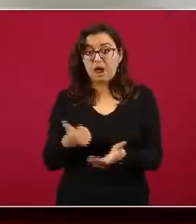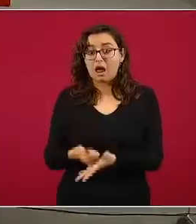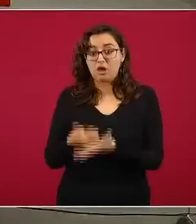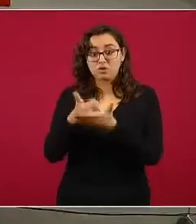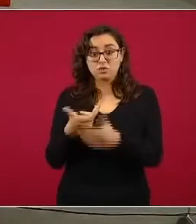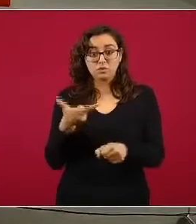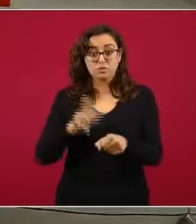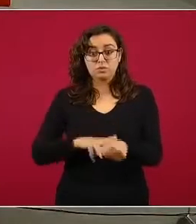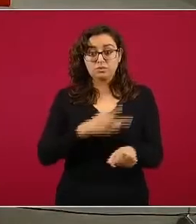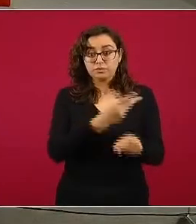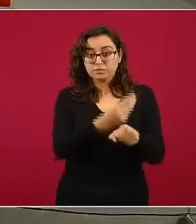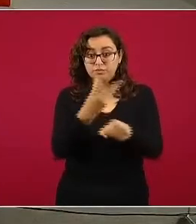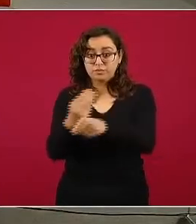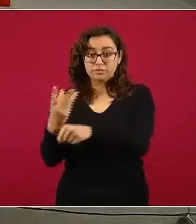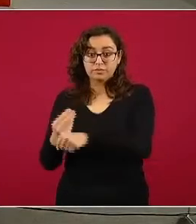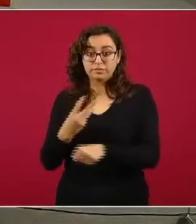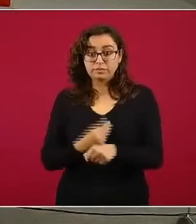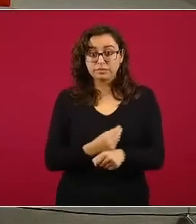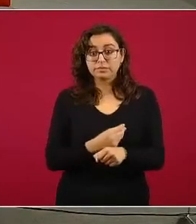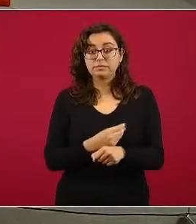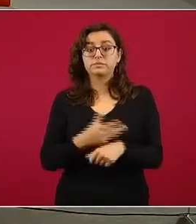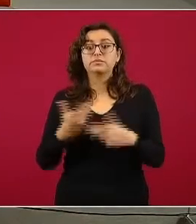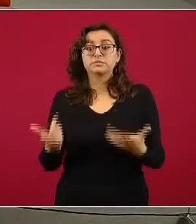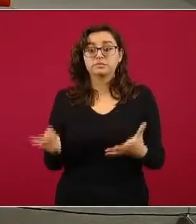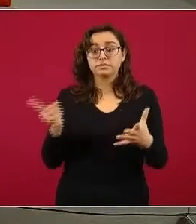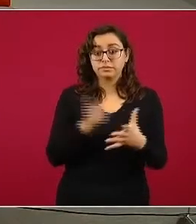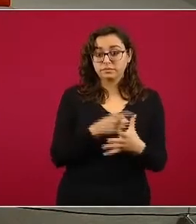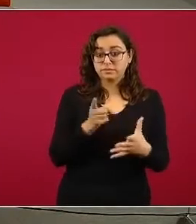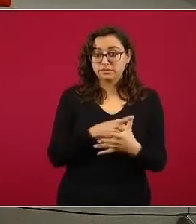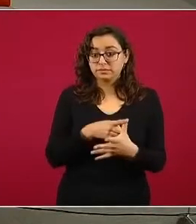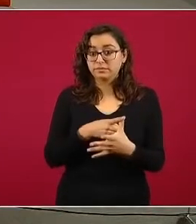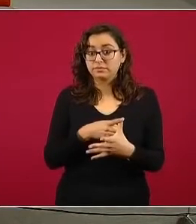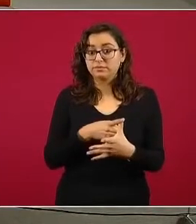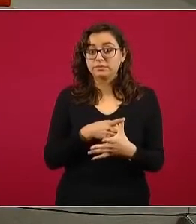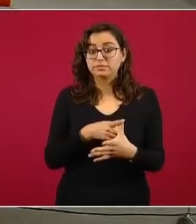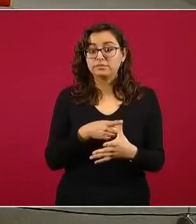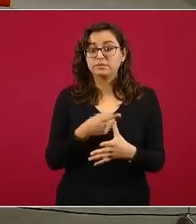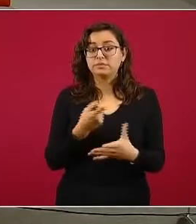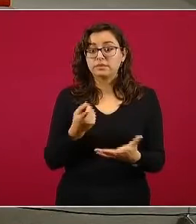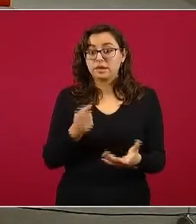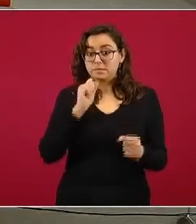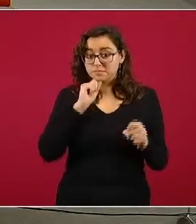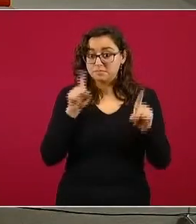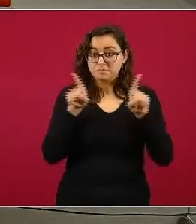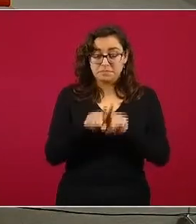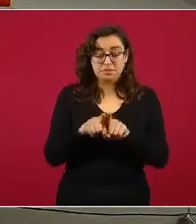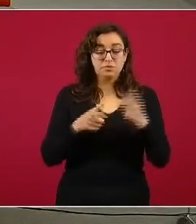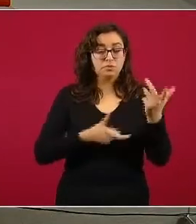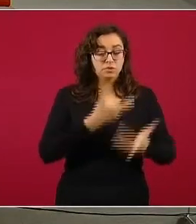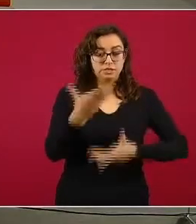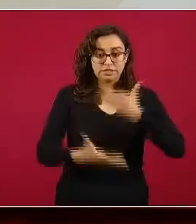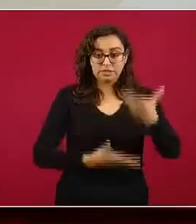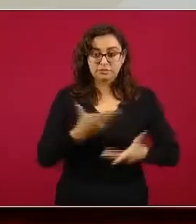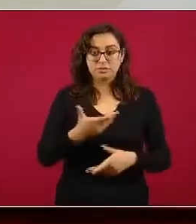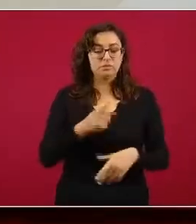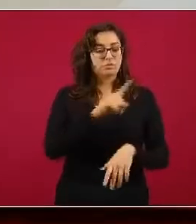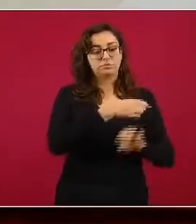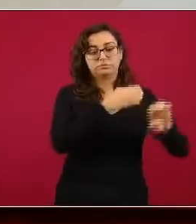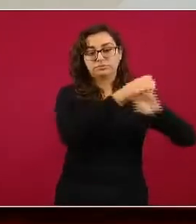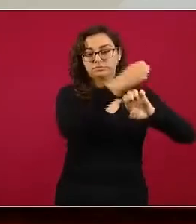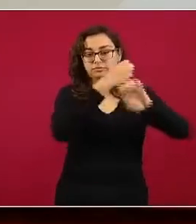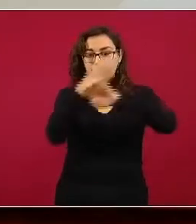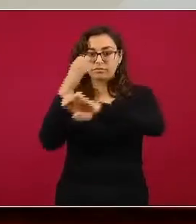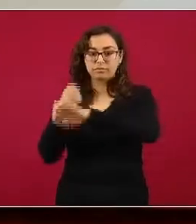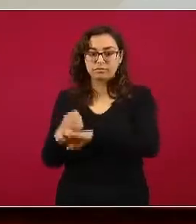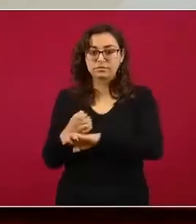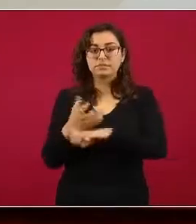reconversión y de expansión, las camas que tengan los mismos servicios de salud en cada una de las entidades